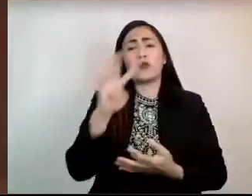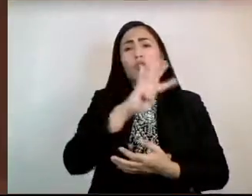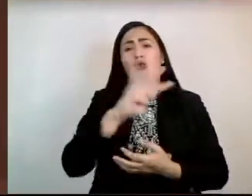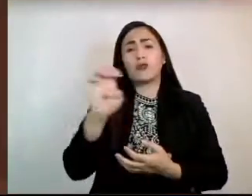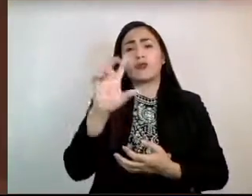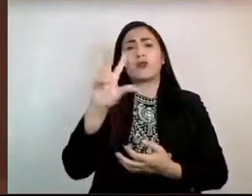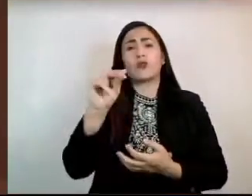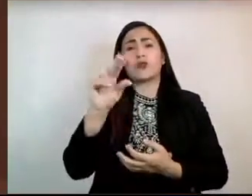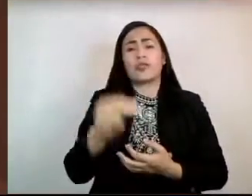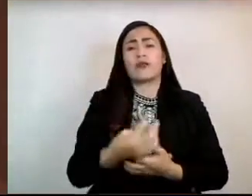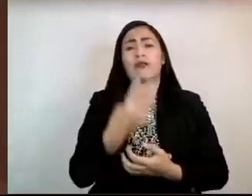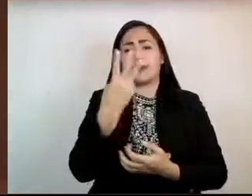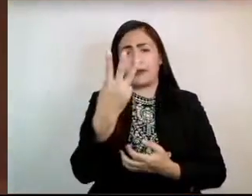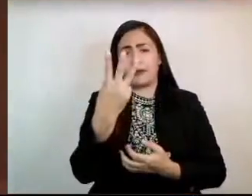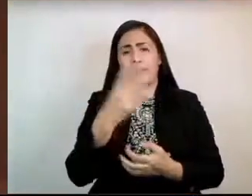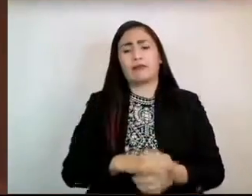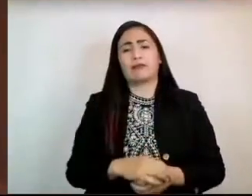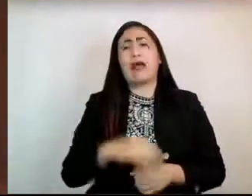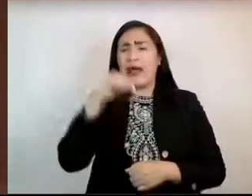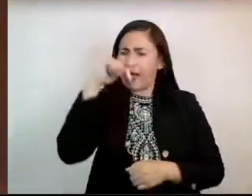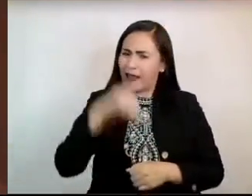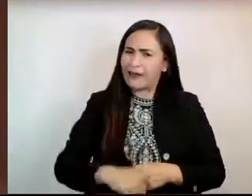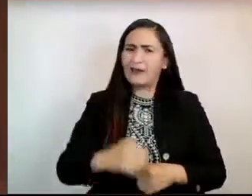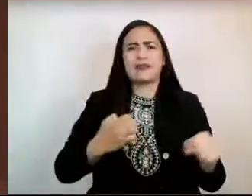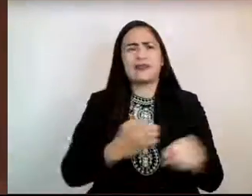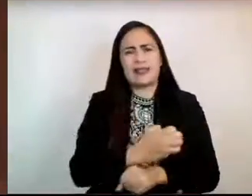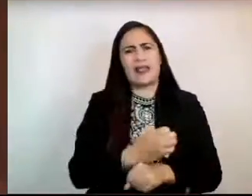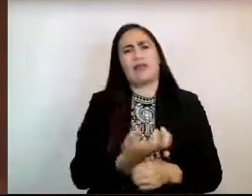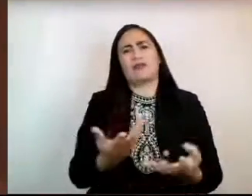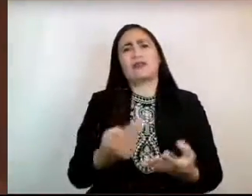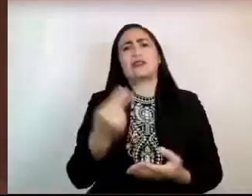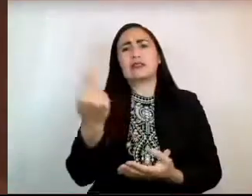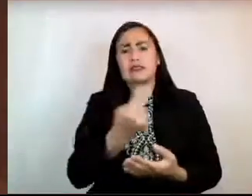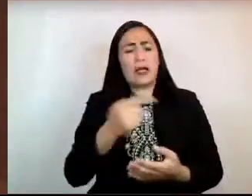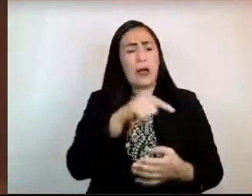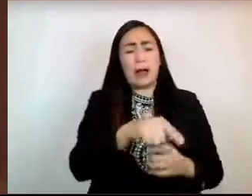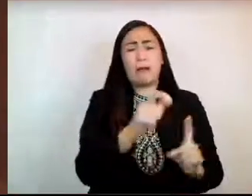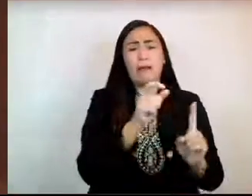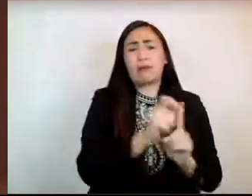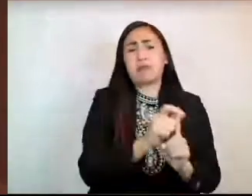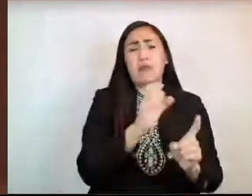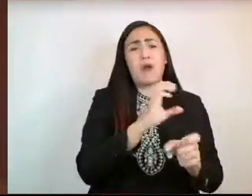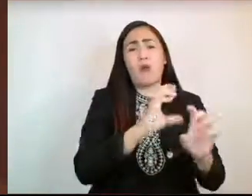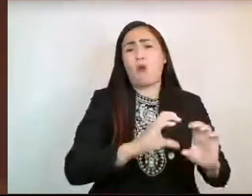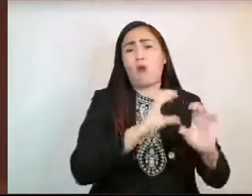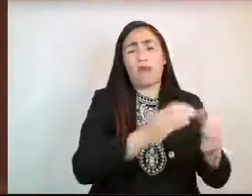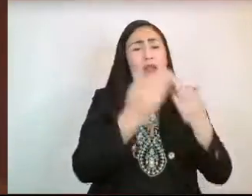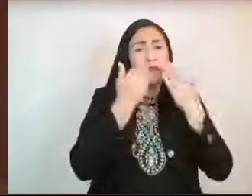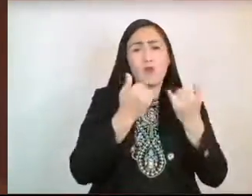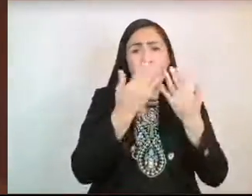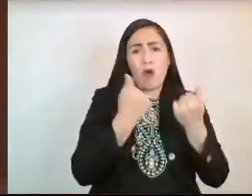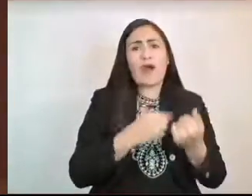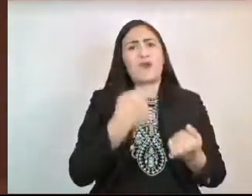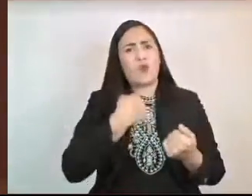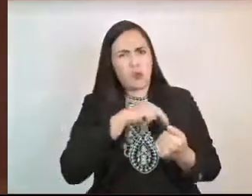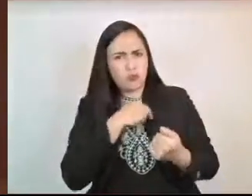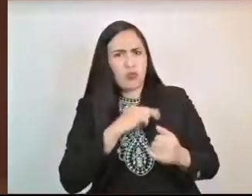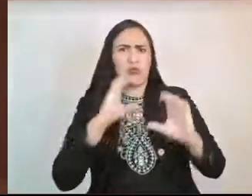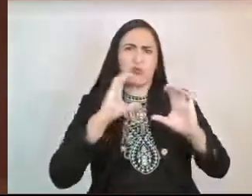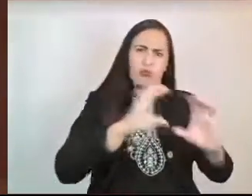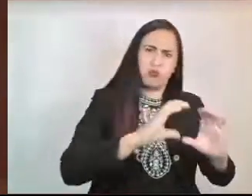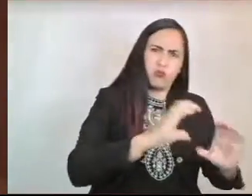483. Seamos un Estado que acoge al desprotegido, que abre los brazos al huérfano con